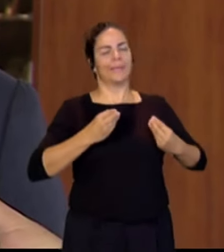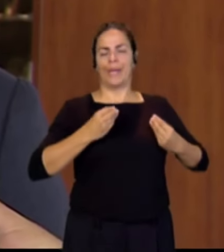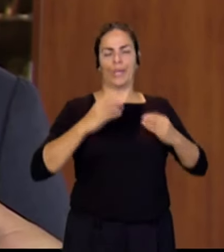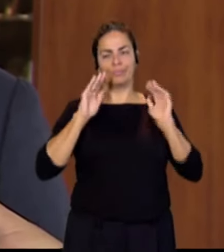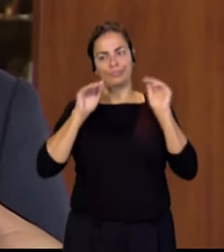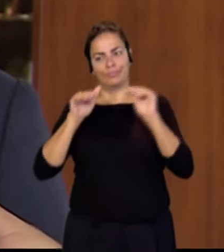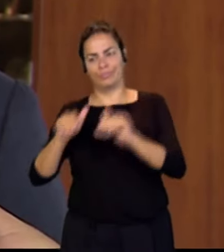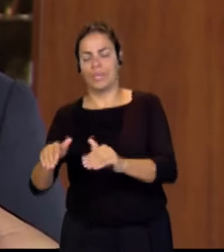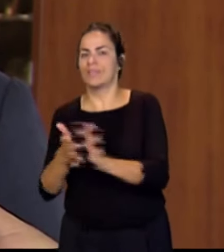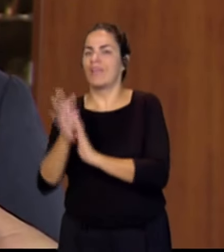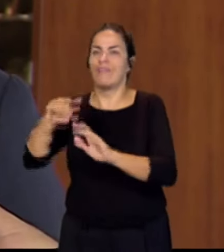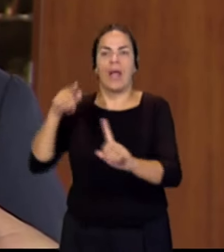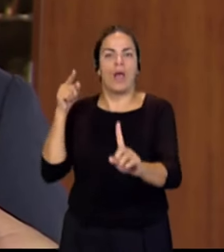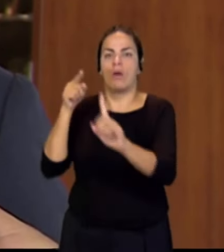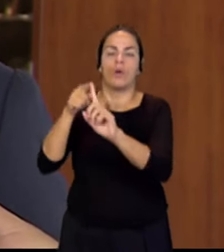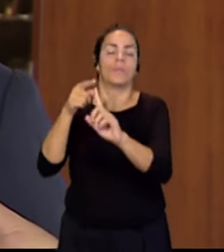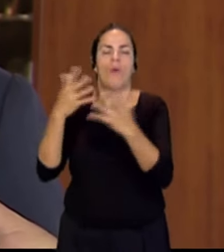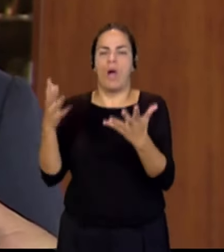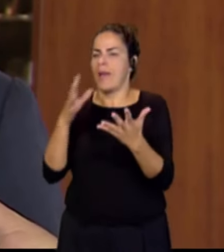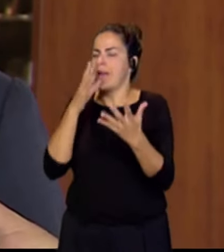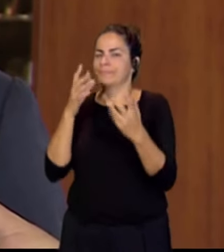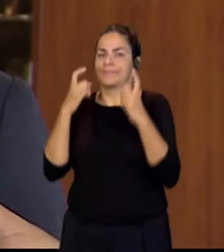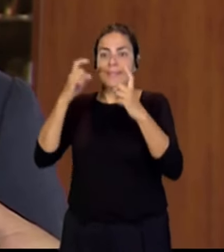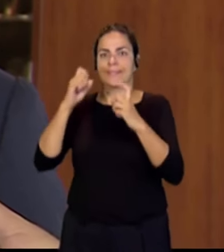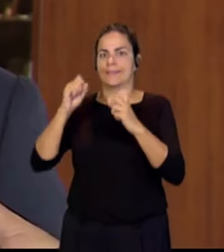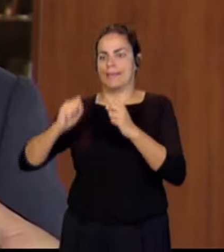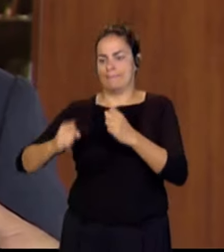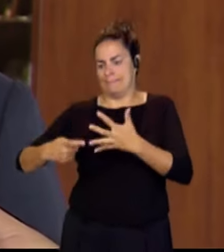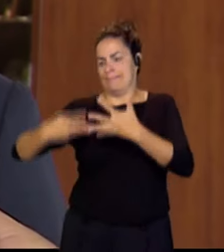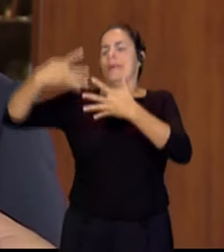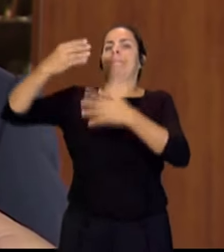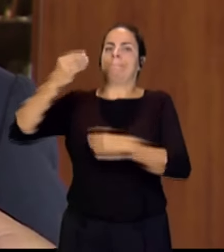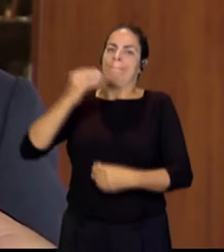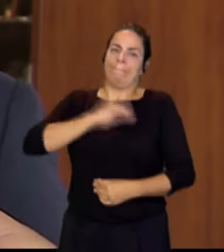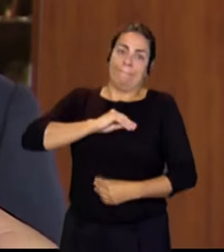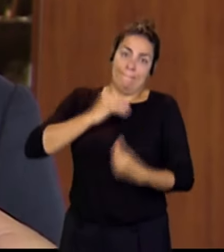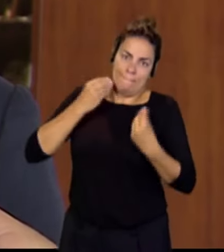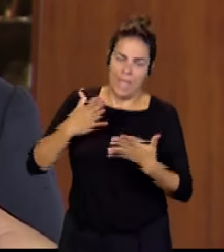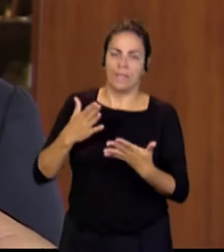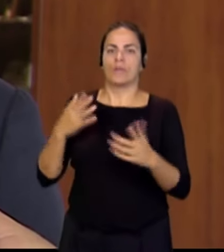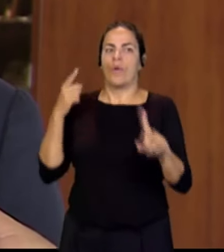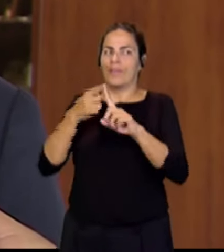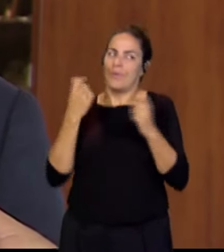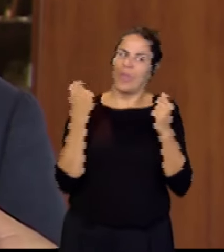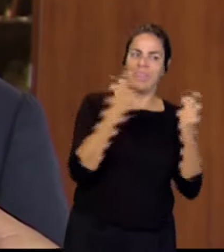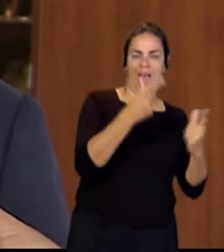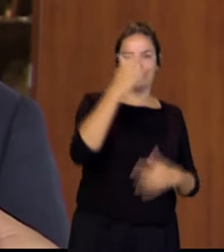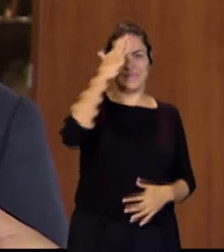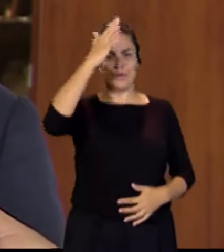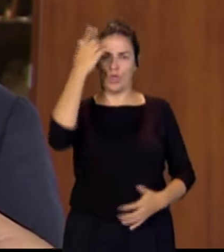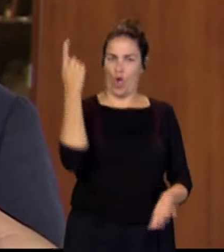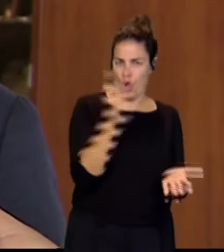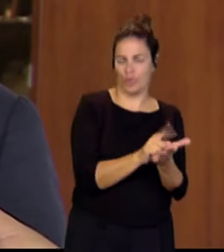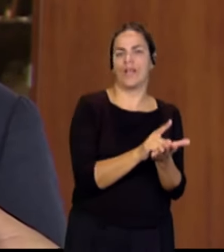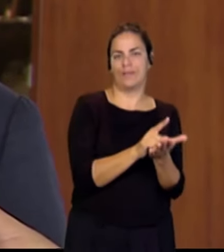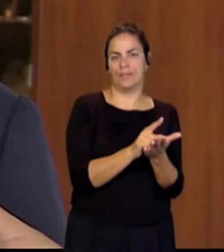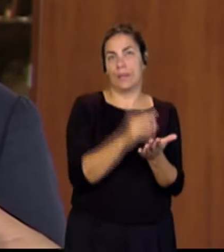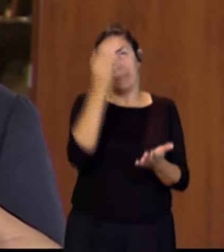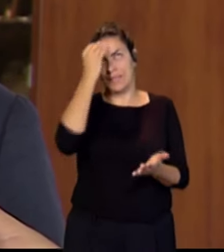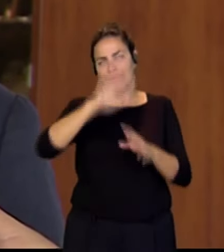de terminar lo más arriba posible y gener generar de nuevo la ilusión pensando en la en la